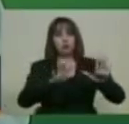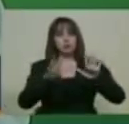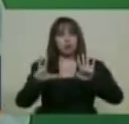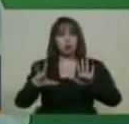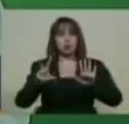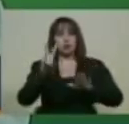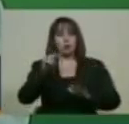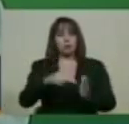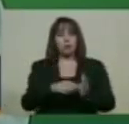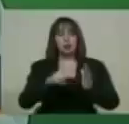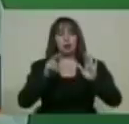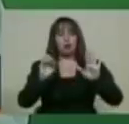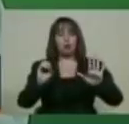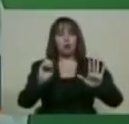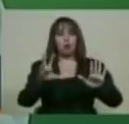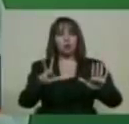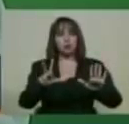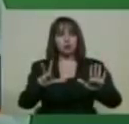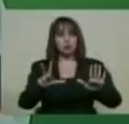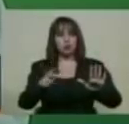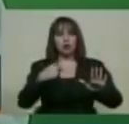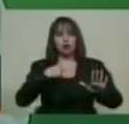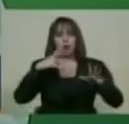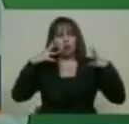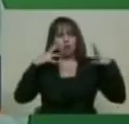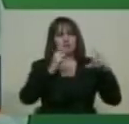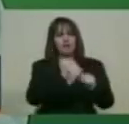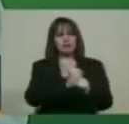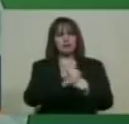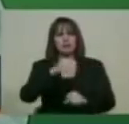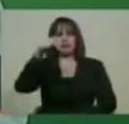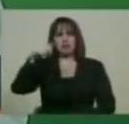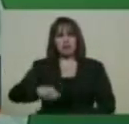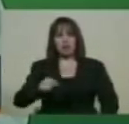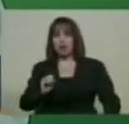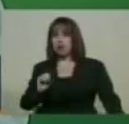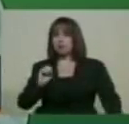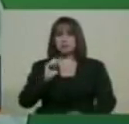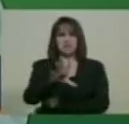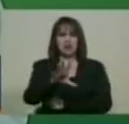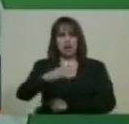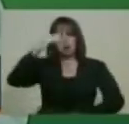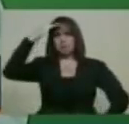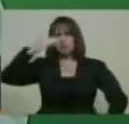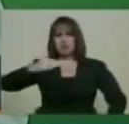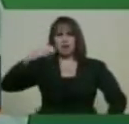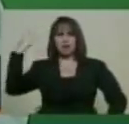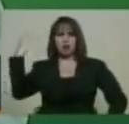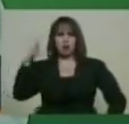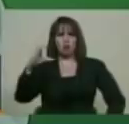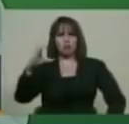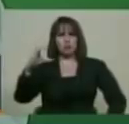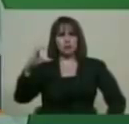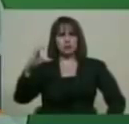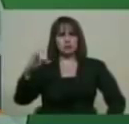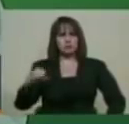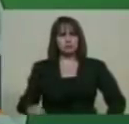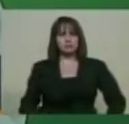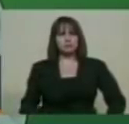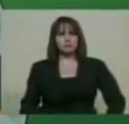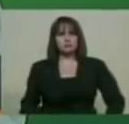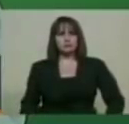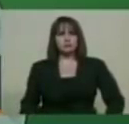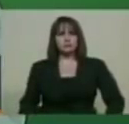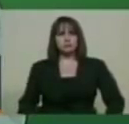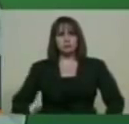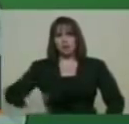2008. Yo confío y desde aquí envío un mensaje a las fuerzas militares de Colombia, a